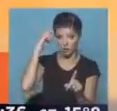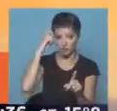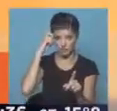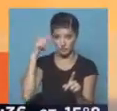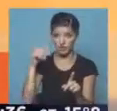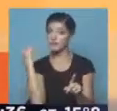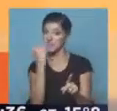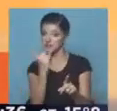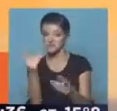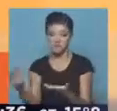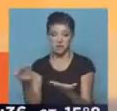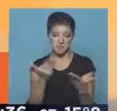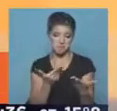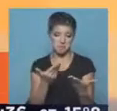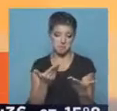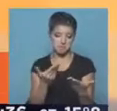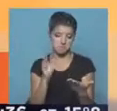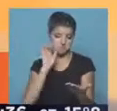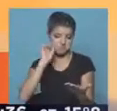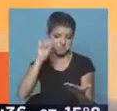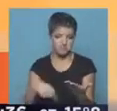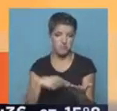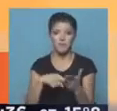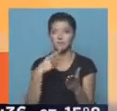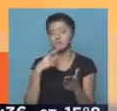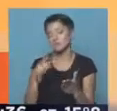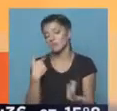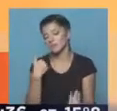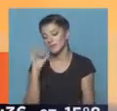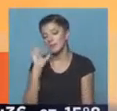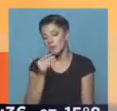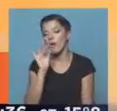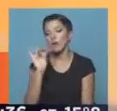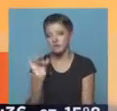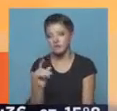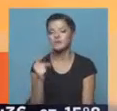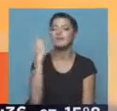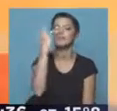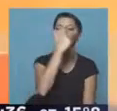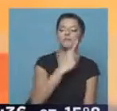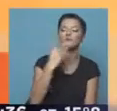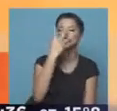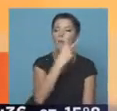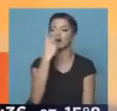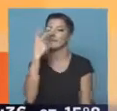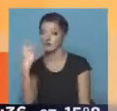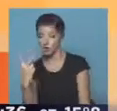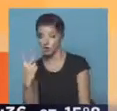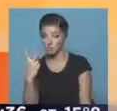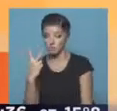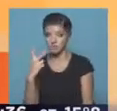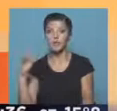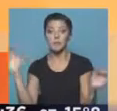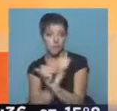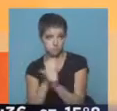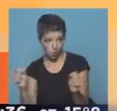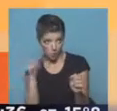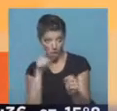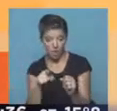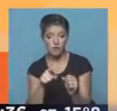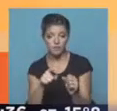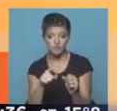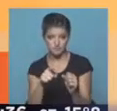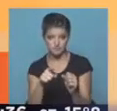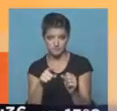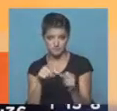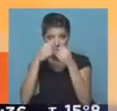absoluta indiferencia, lo cual anticipa que va a ser muy difícil reunir los 342 votos de los 513 que se necesitan diputados